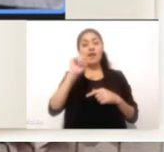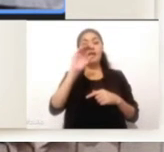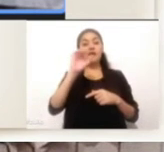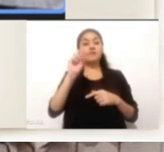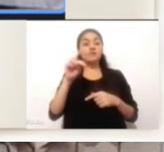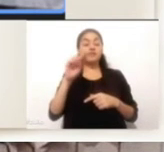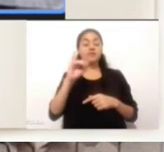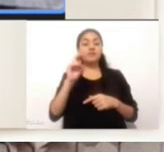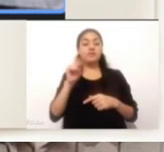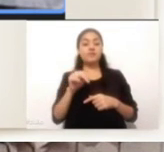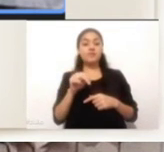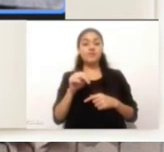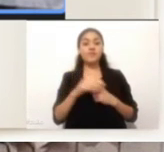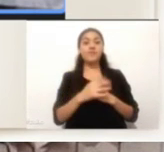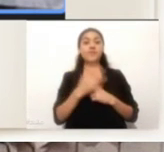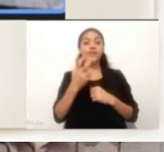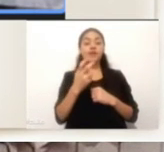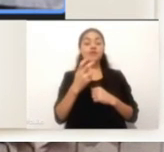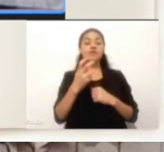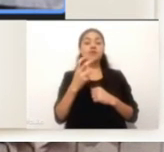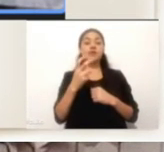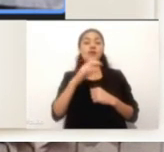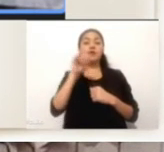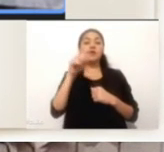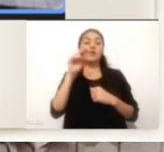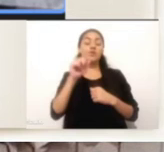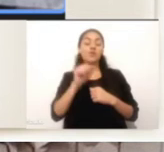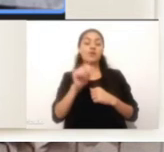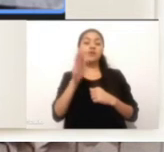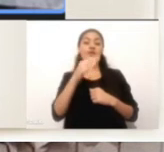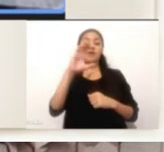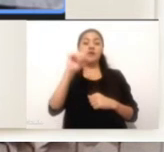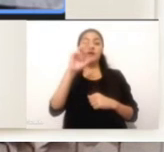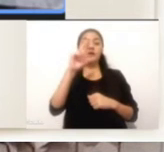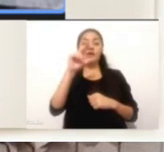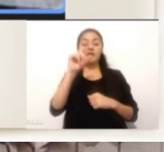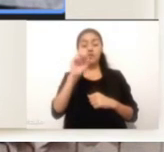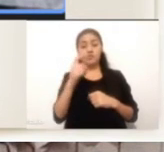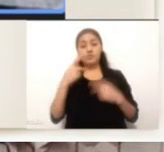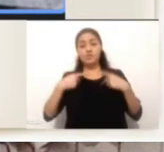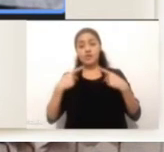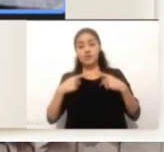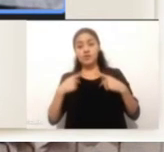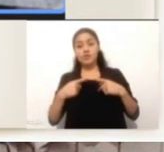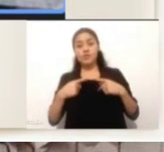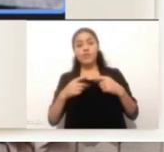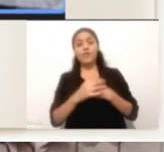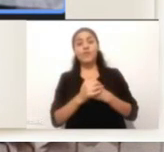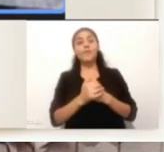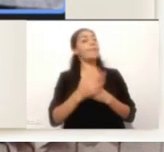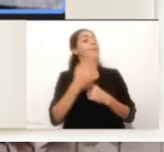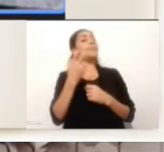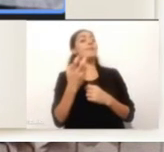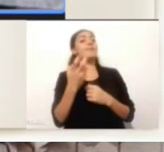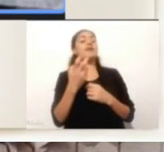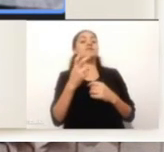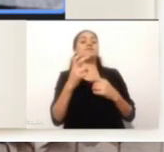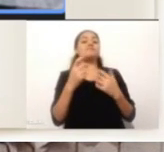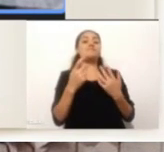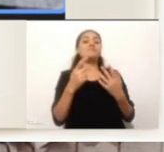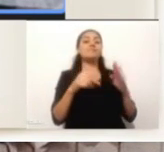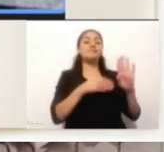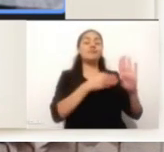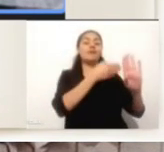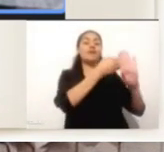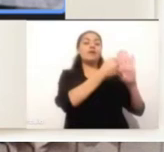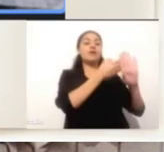interpuesto por Juan Carlos Loera de la Rosa, todos en contra de los resultados de la elección de la gobernatura